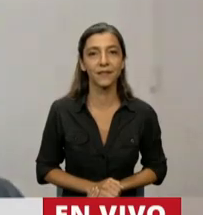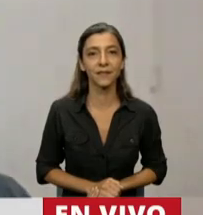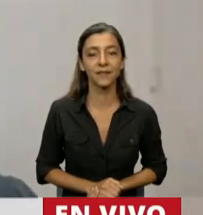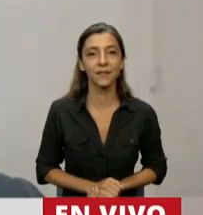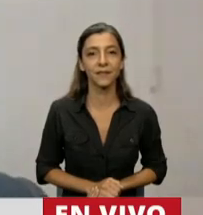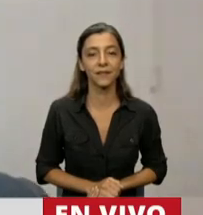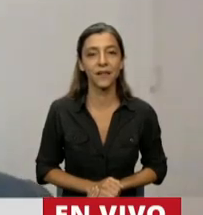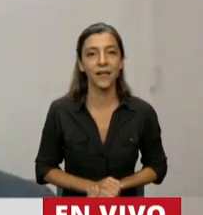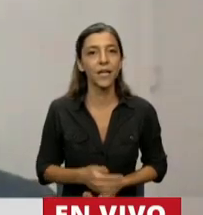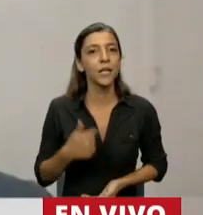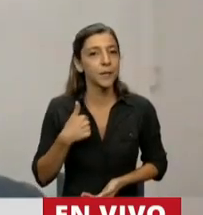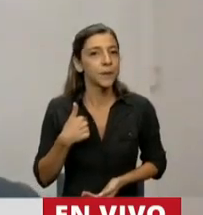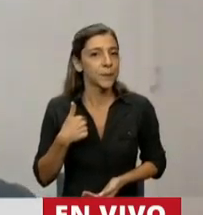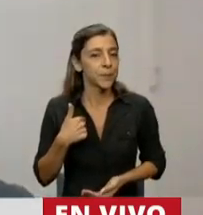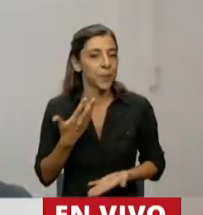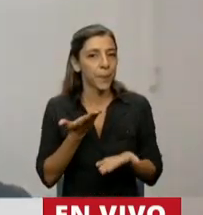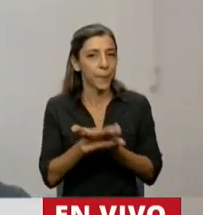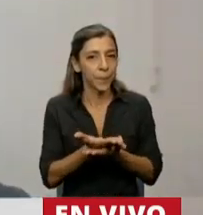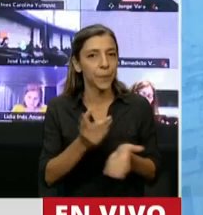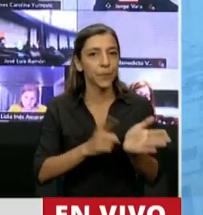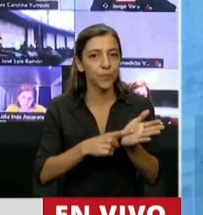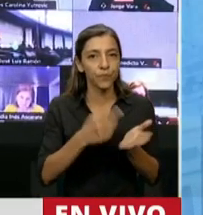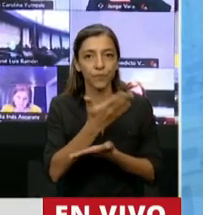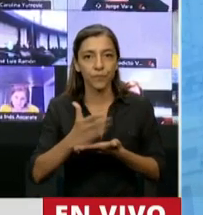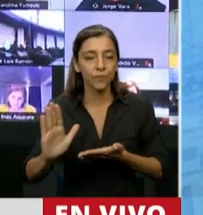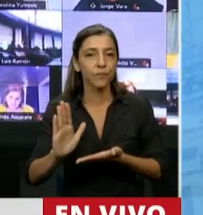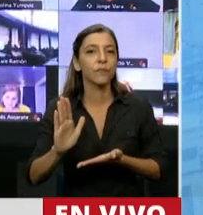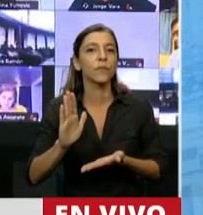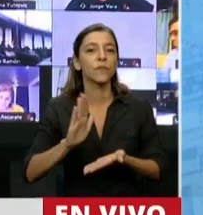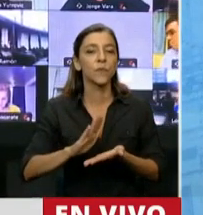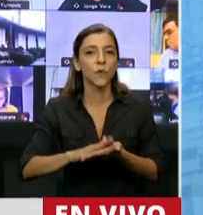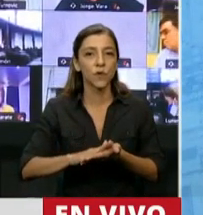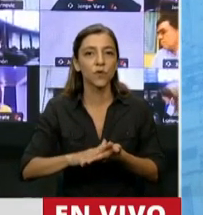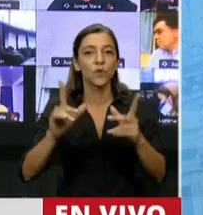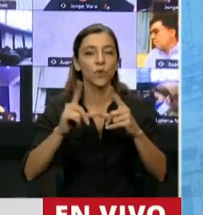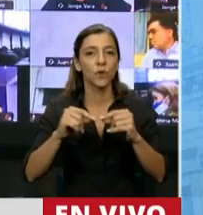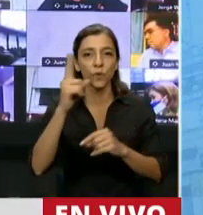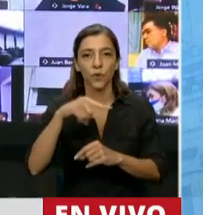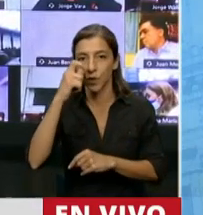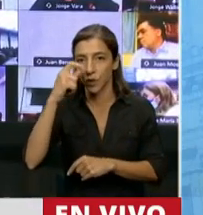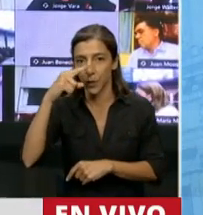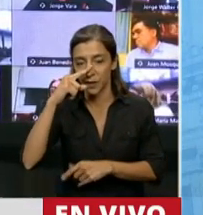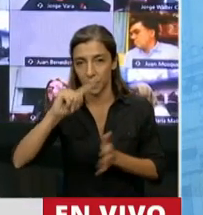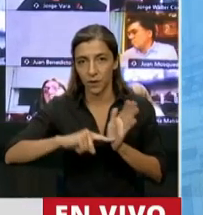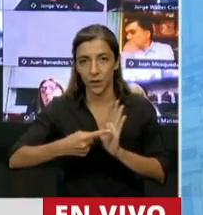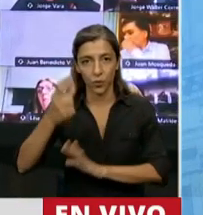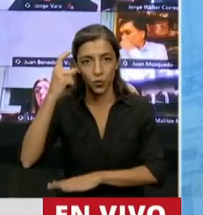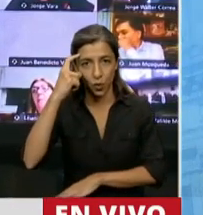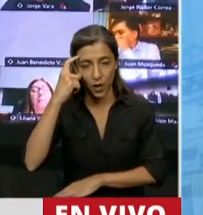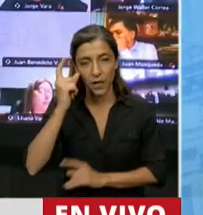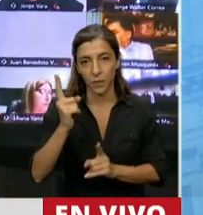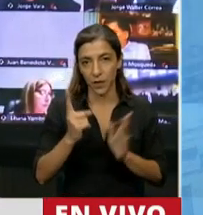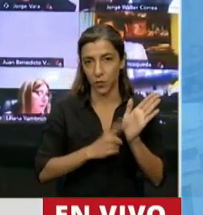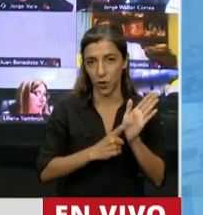Vengo a hacer un planteo de apartamiento del reglamento del artículo 127, inciso 10, de nuestro